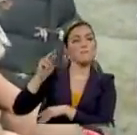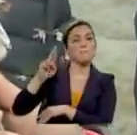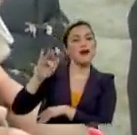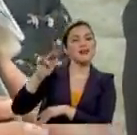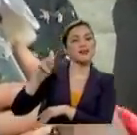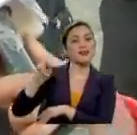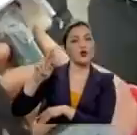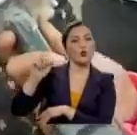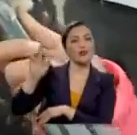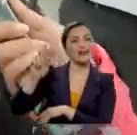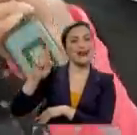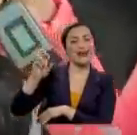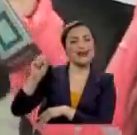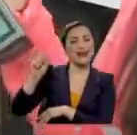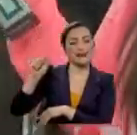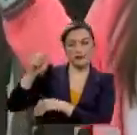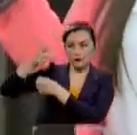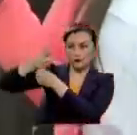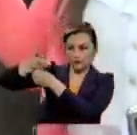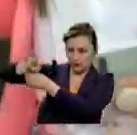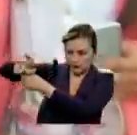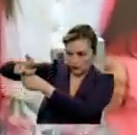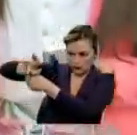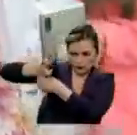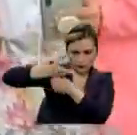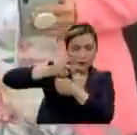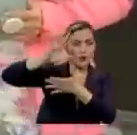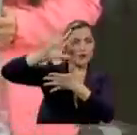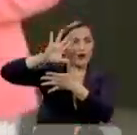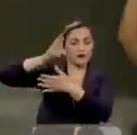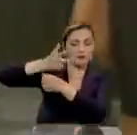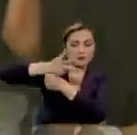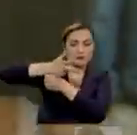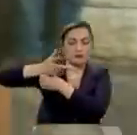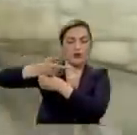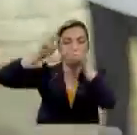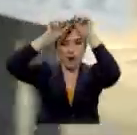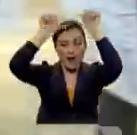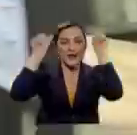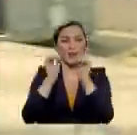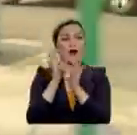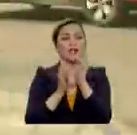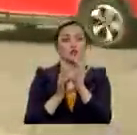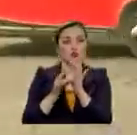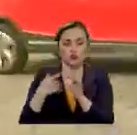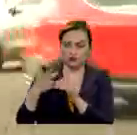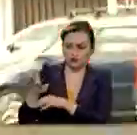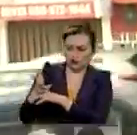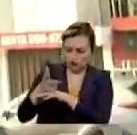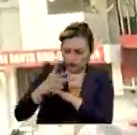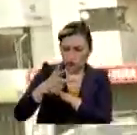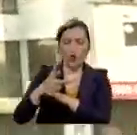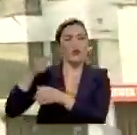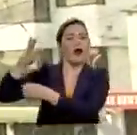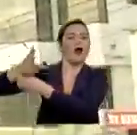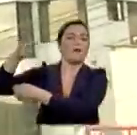San Gabriel, que tiene cobertura hacia abajo hasta la América, hacia arriba hasta la Mariana de Jesús, hacia arriba hasta el